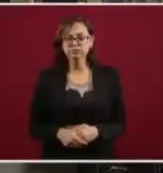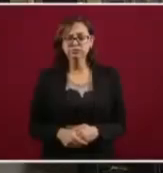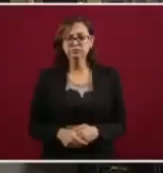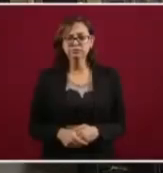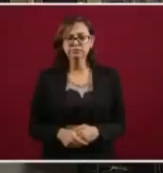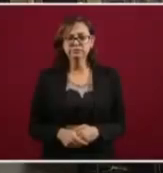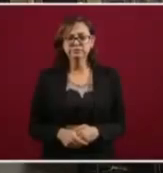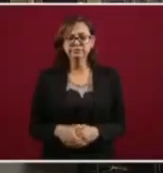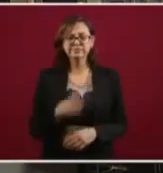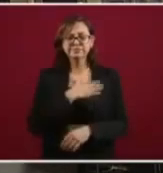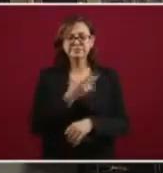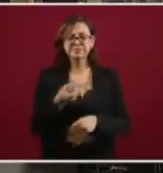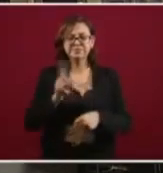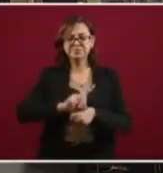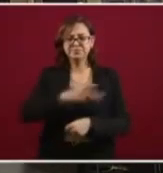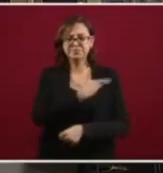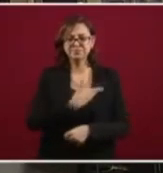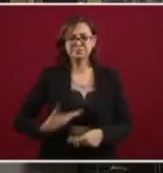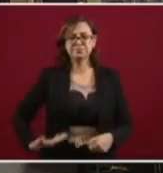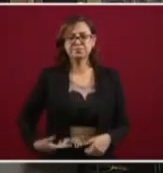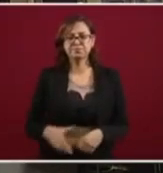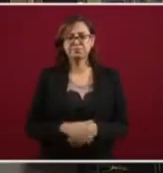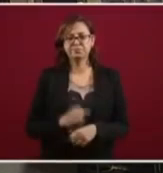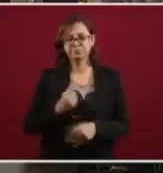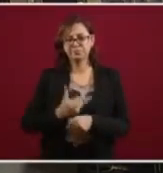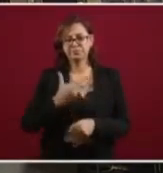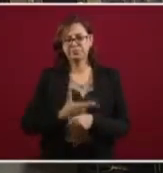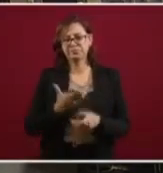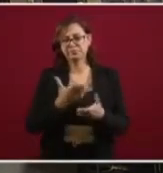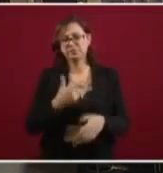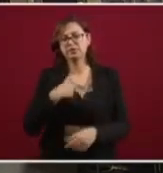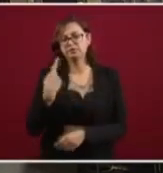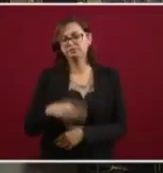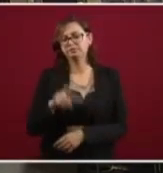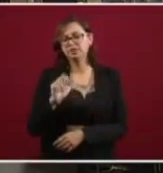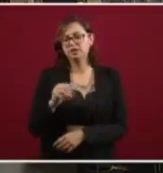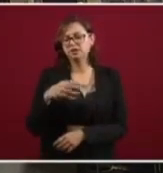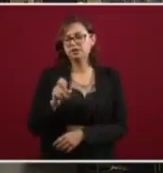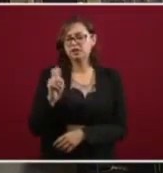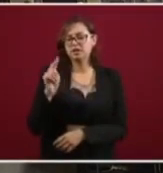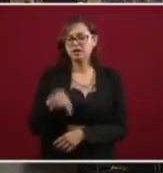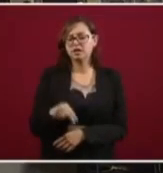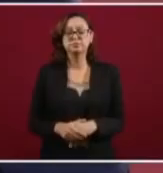añadió que es decisión del líder sindical cómo atender su situación. Si él